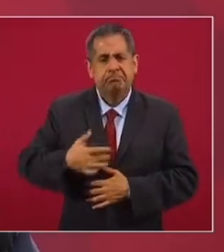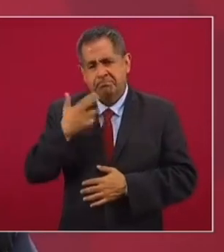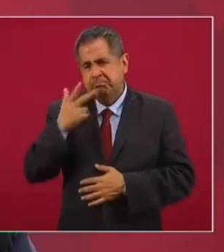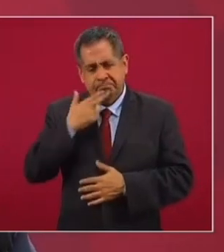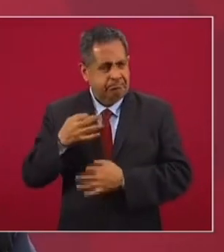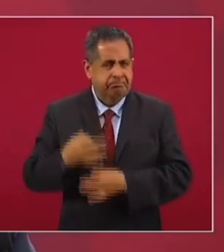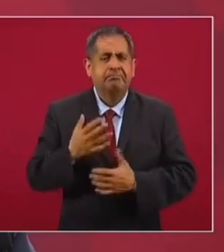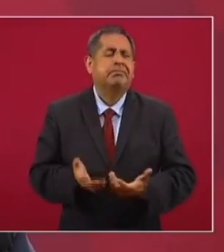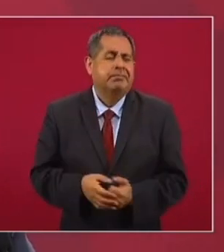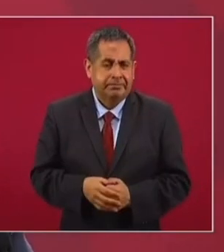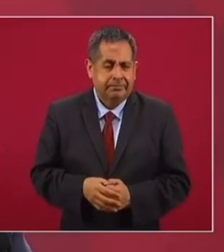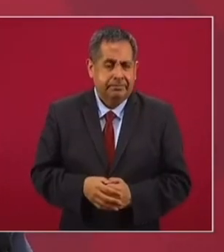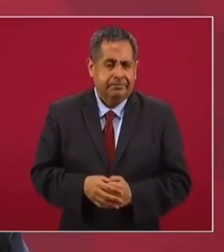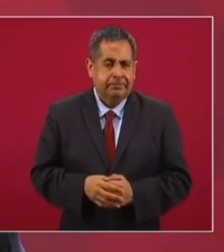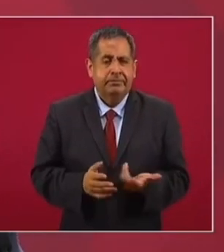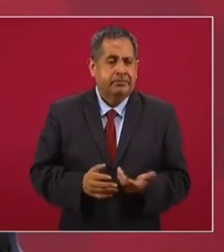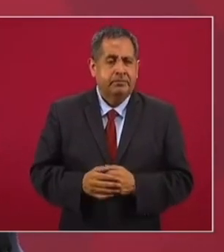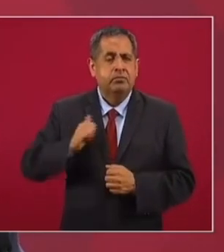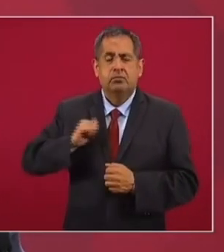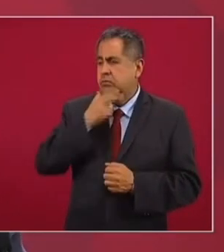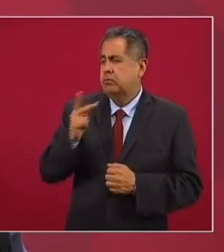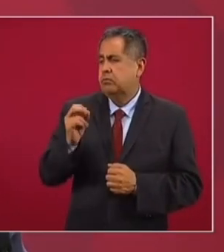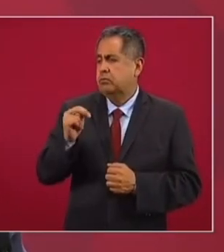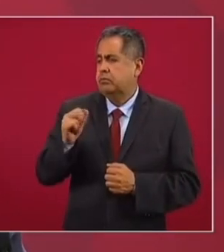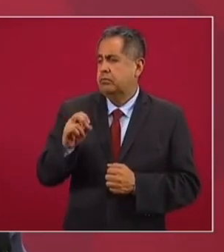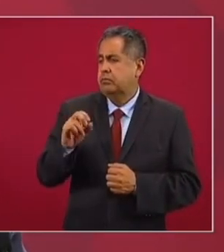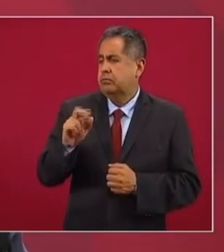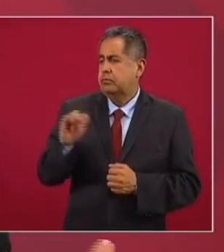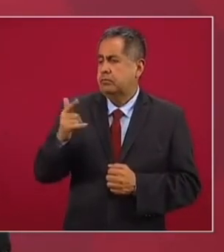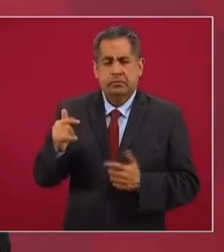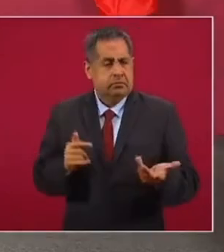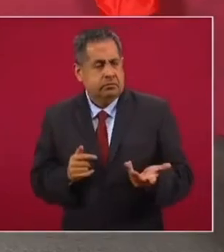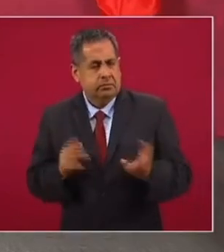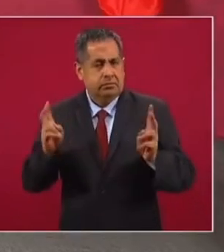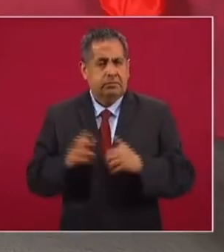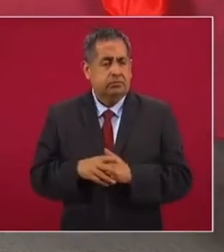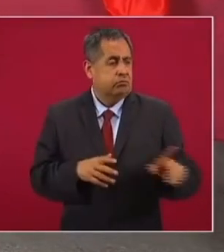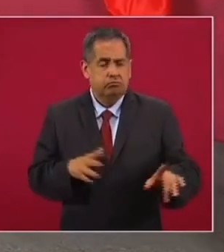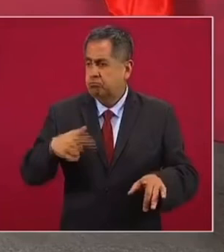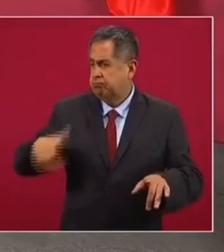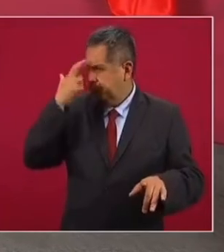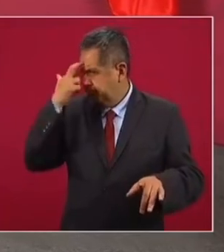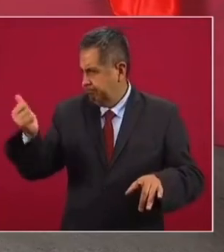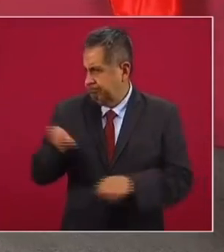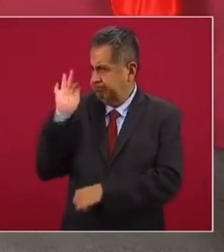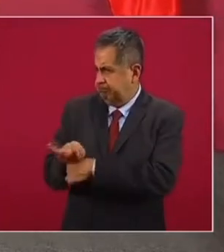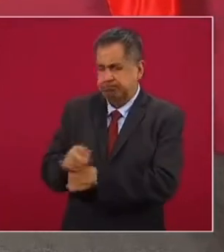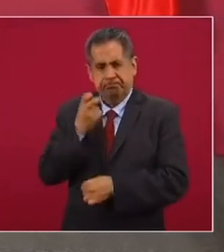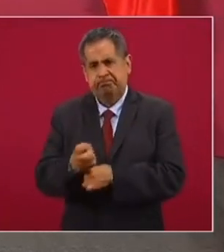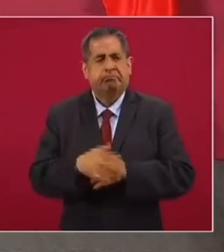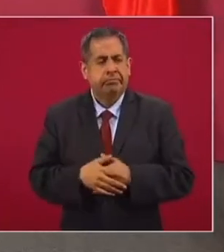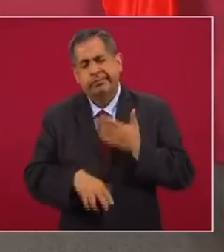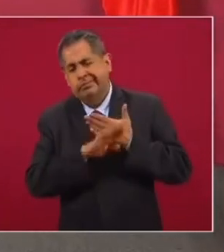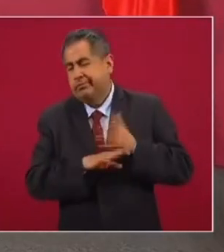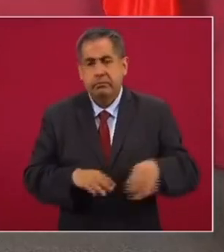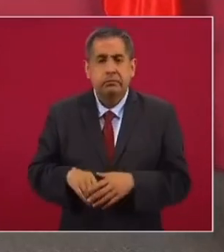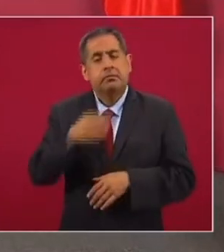sentimos. Lo que decía Ponciano Arriaga. ¿Por qué? Porque estamos defendiendo una causa justa. Entonces,